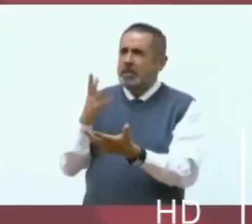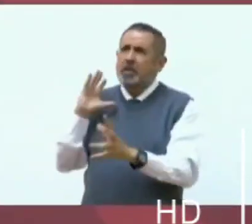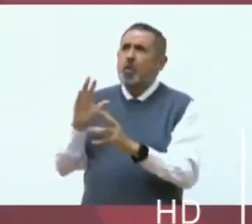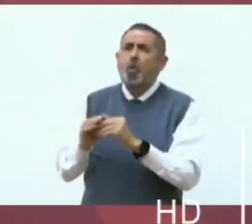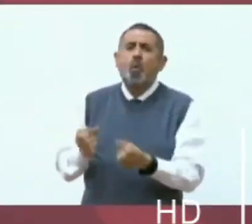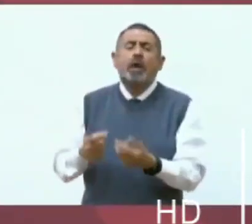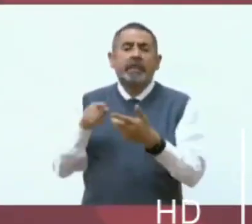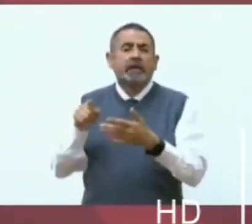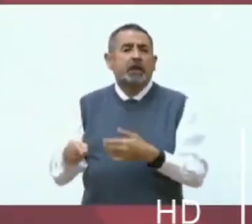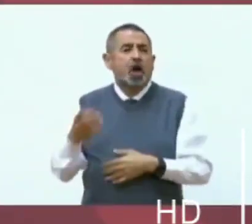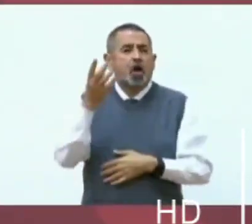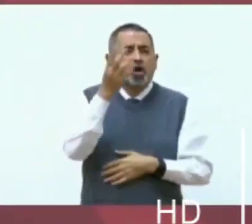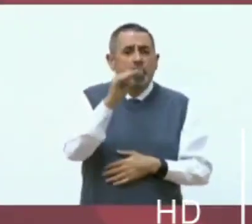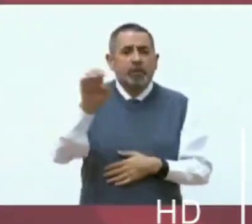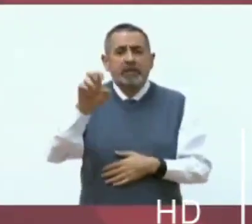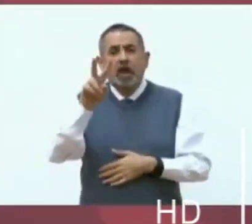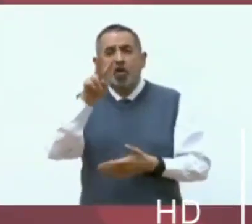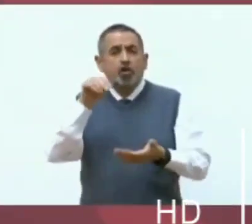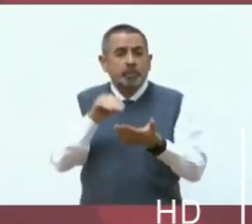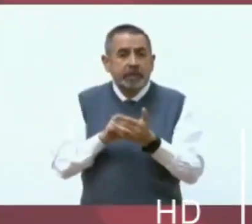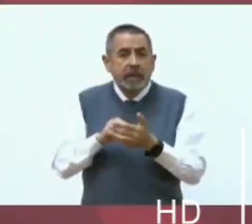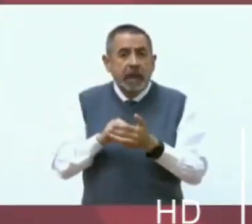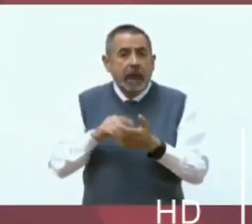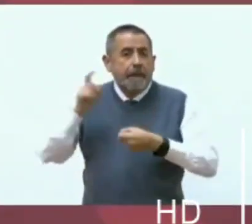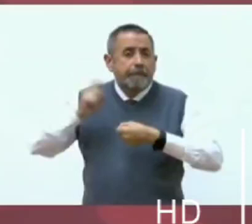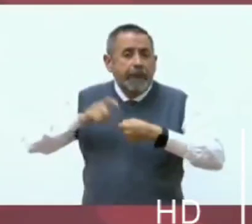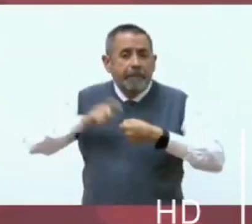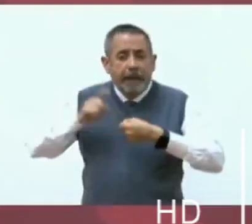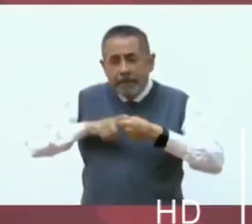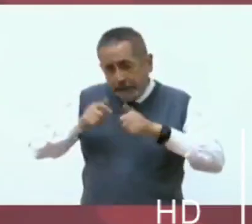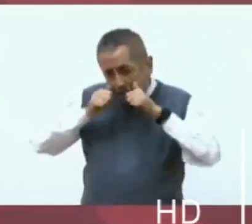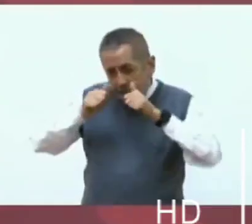hoy 902.000 visitas.